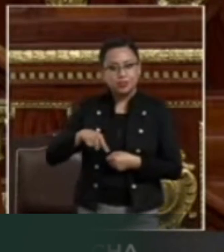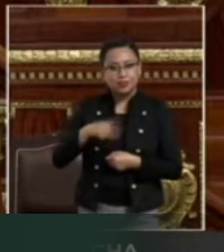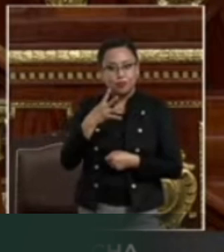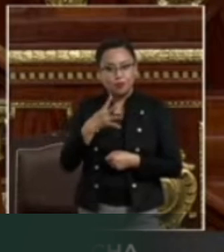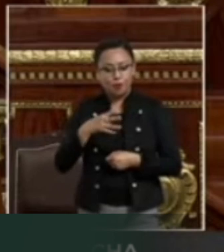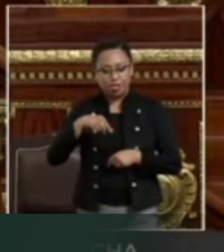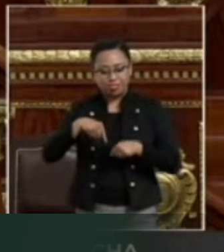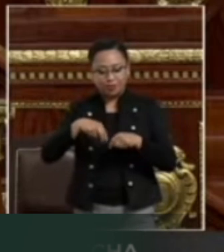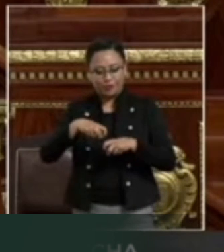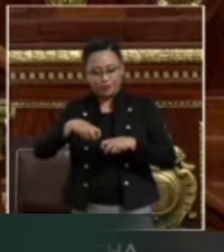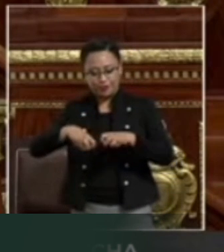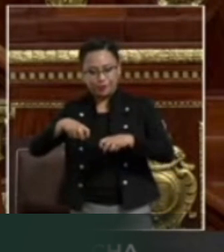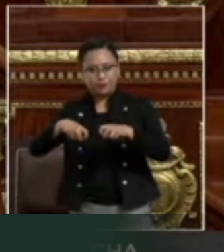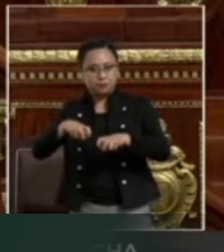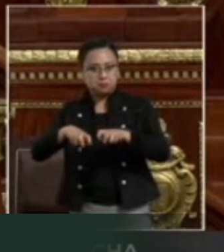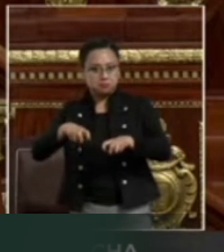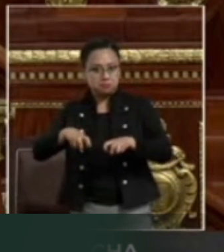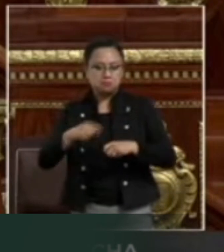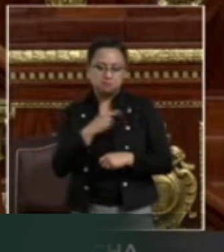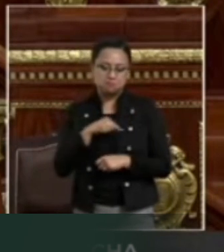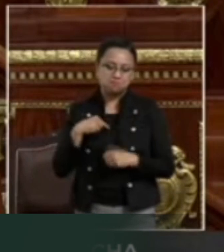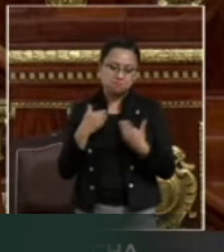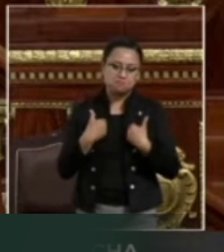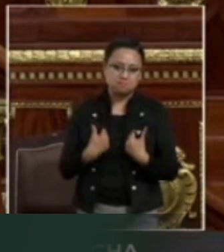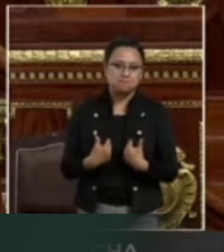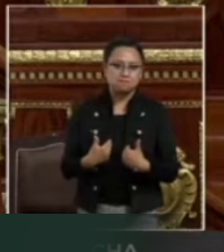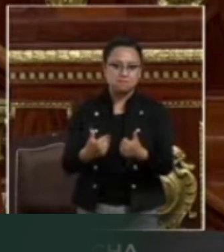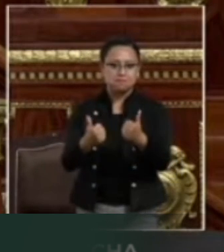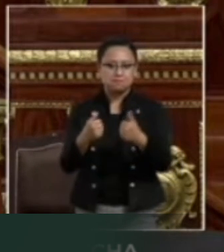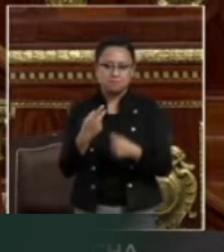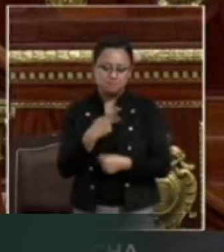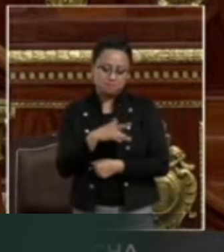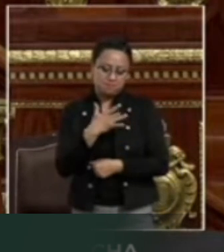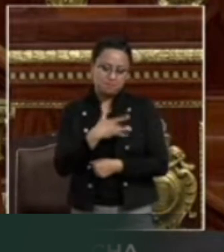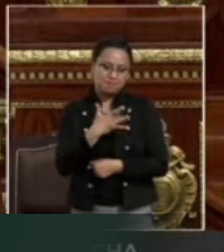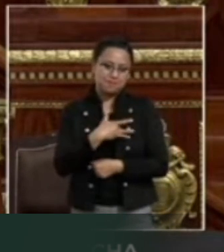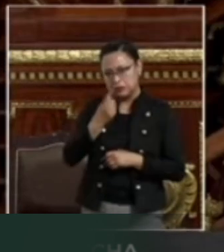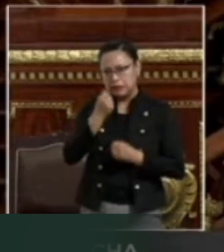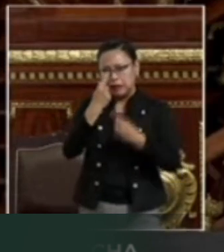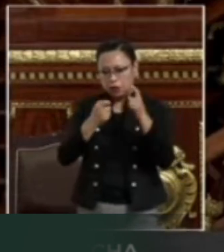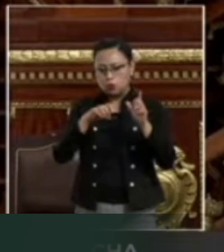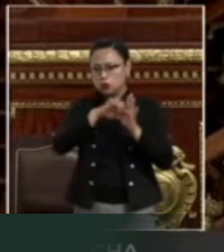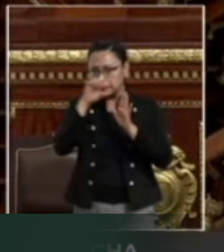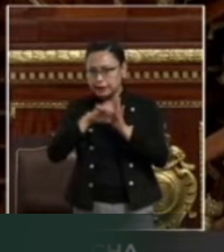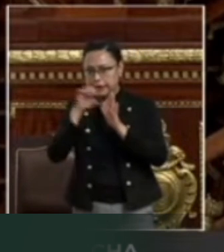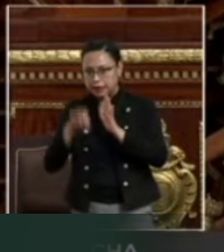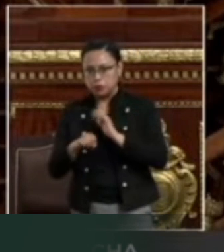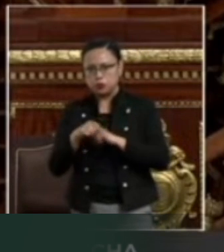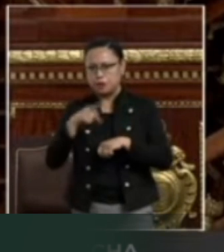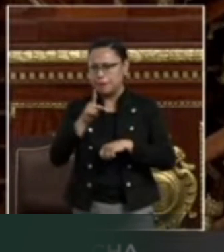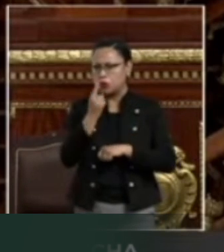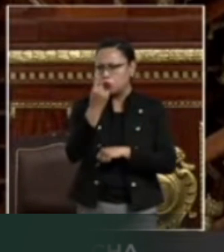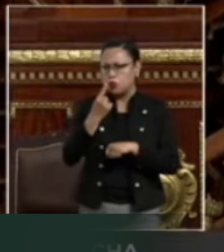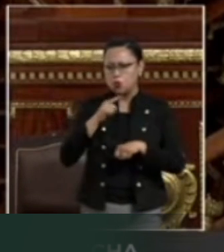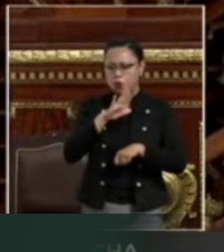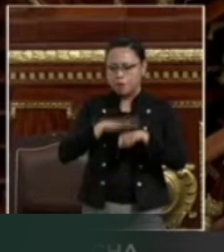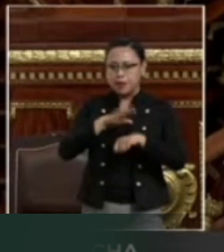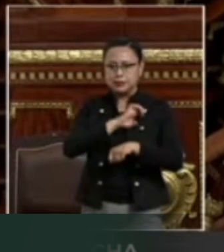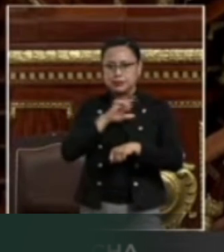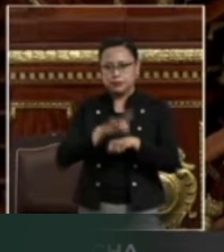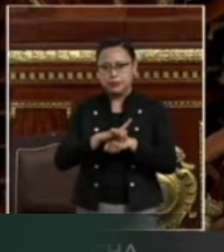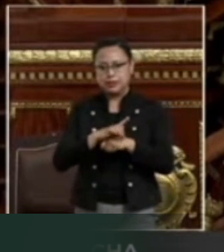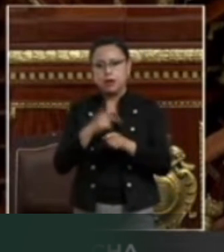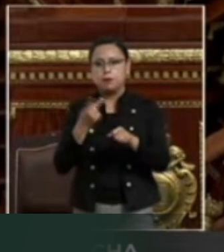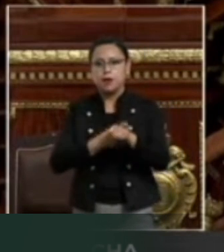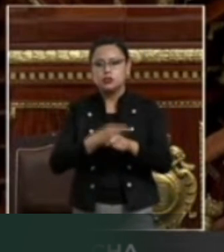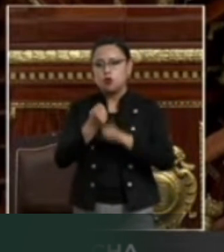10 años de prisión a quien se apodere o disponga de animales de compañía que pertenezcan a otra persona, sin el consentimiento de esta.